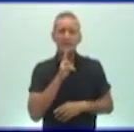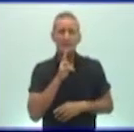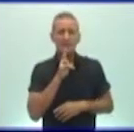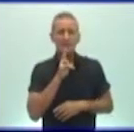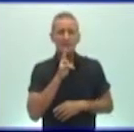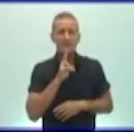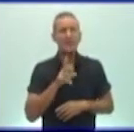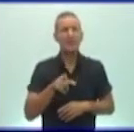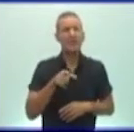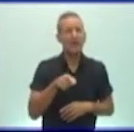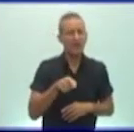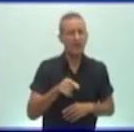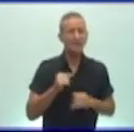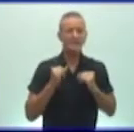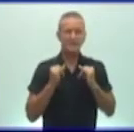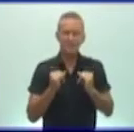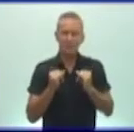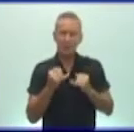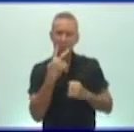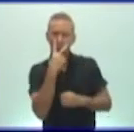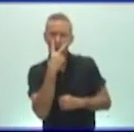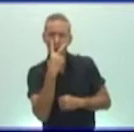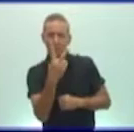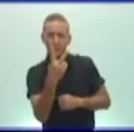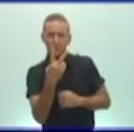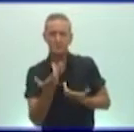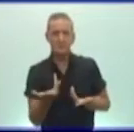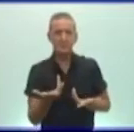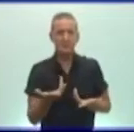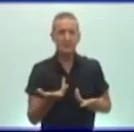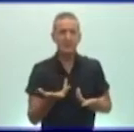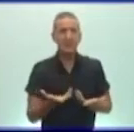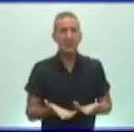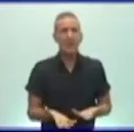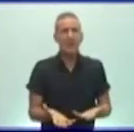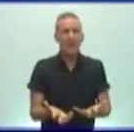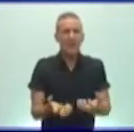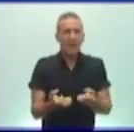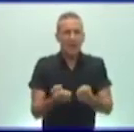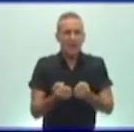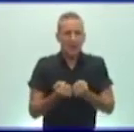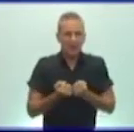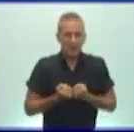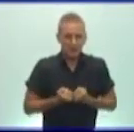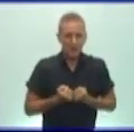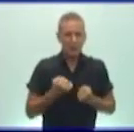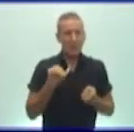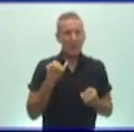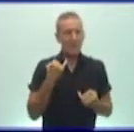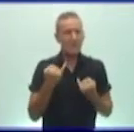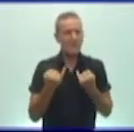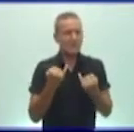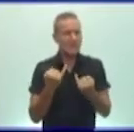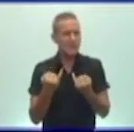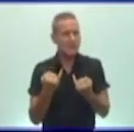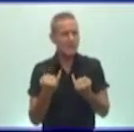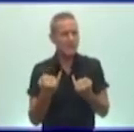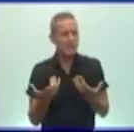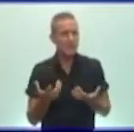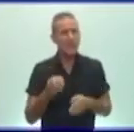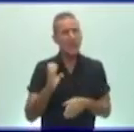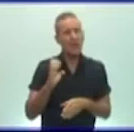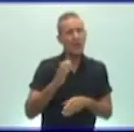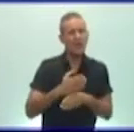una información visual que les permite poder apropiarse mejor e identificar adecuadamente el significado de